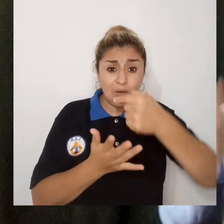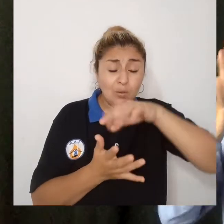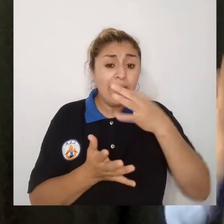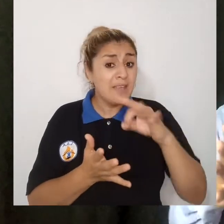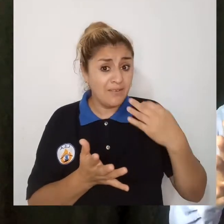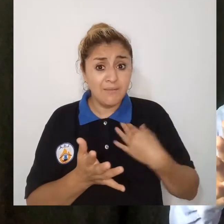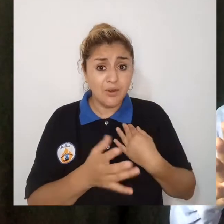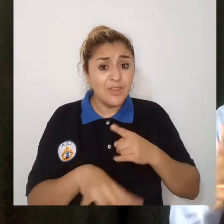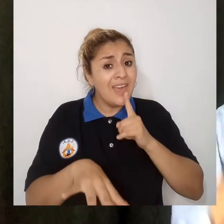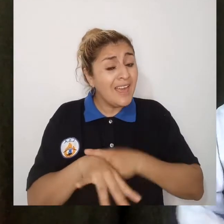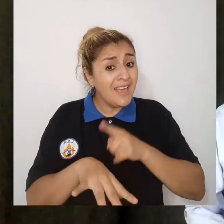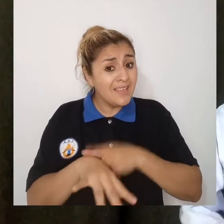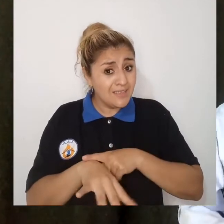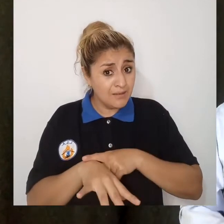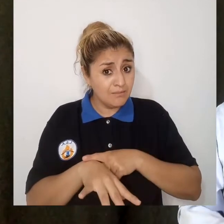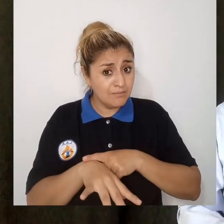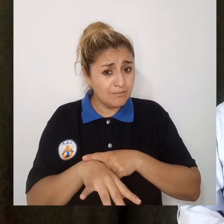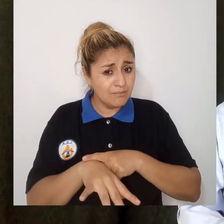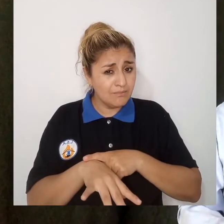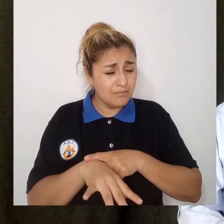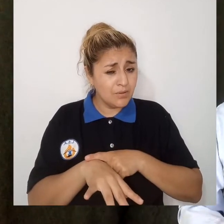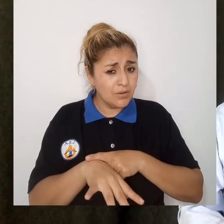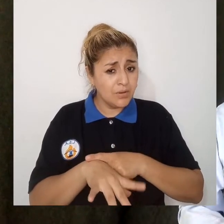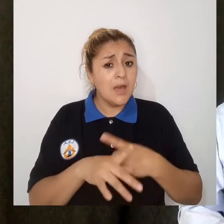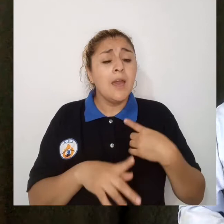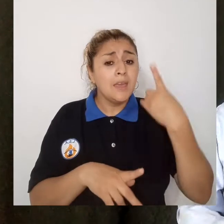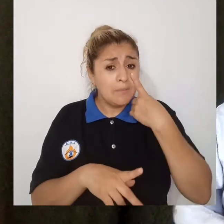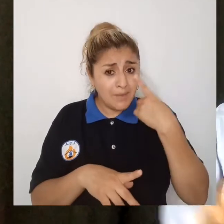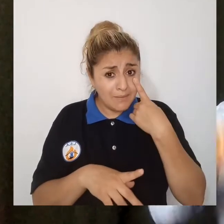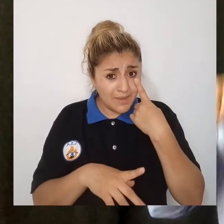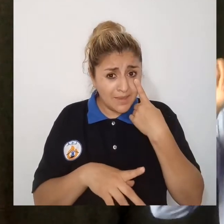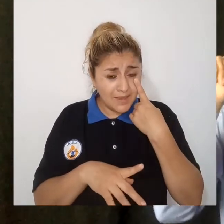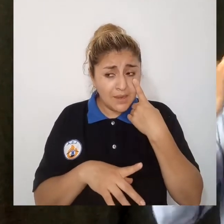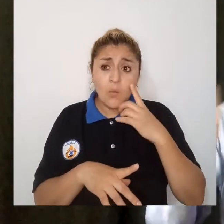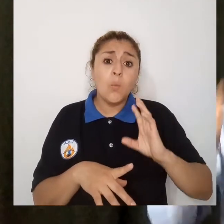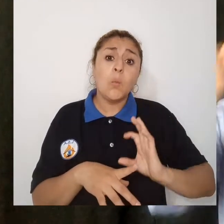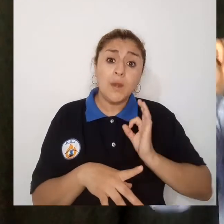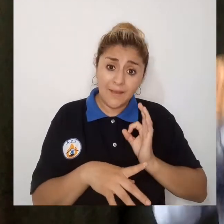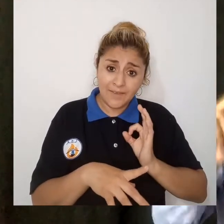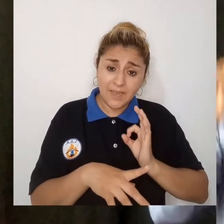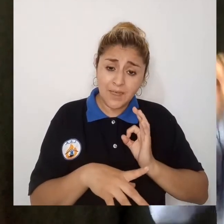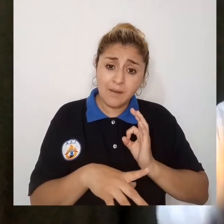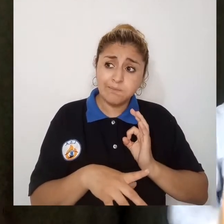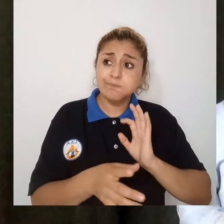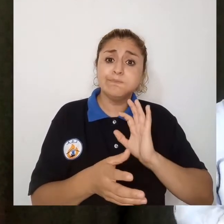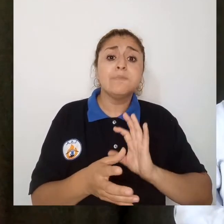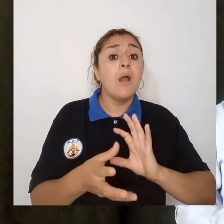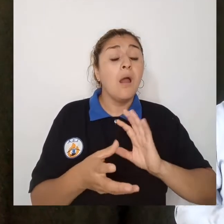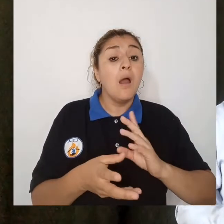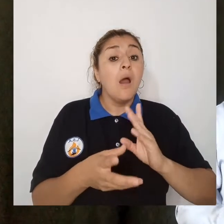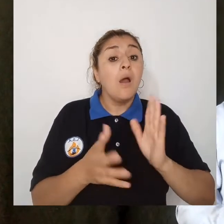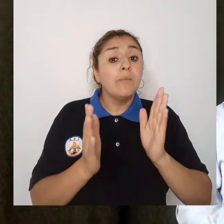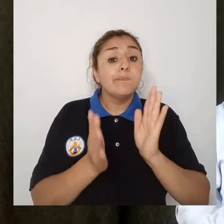es ahora vivirlo a pleno la plenitud de la iglesia de acuerdo a los